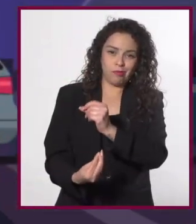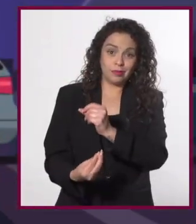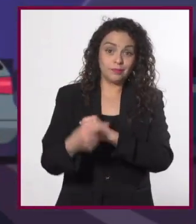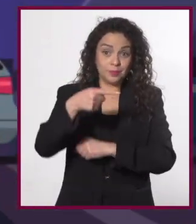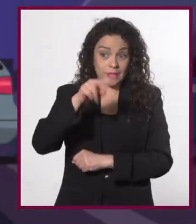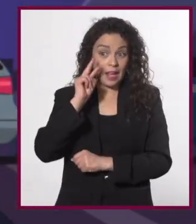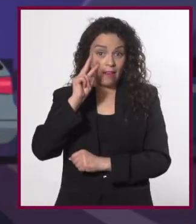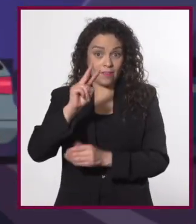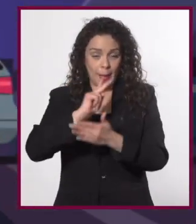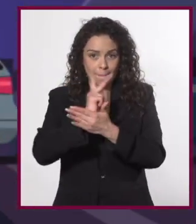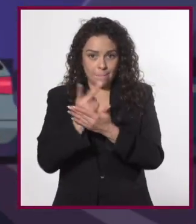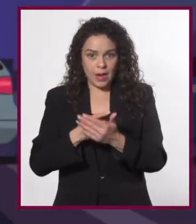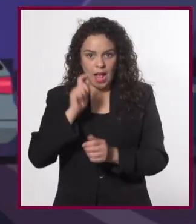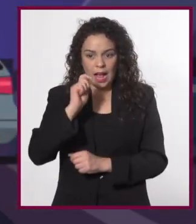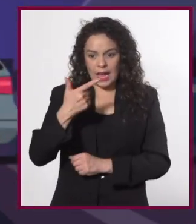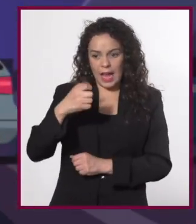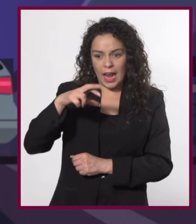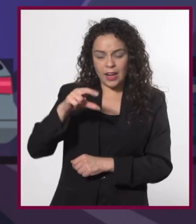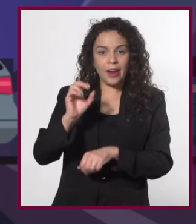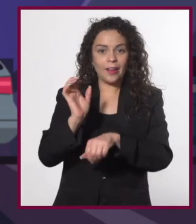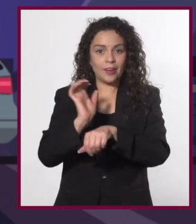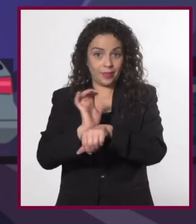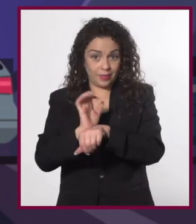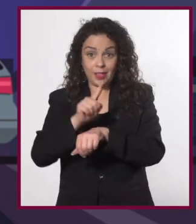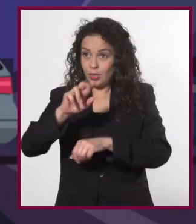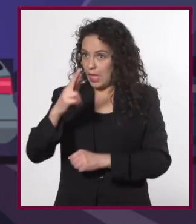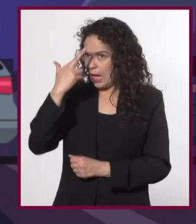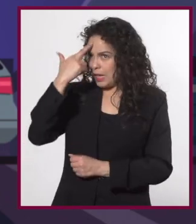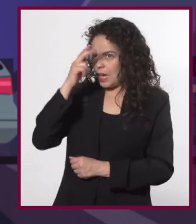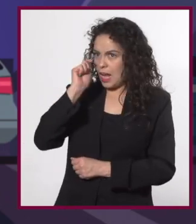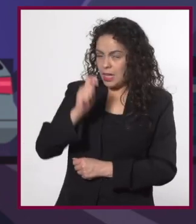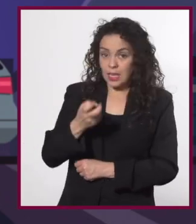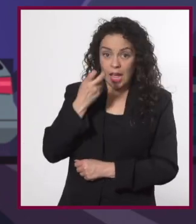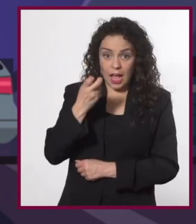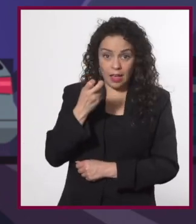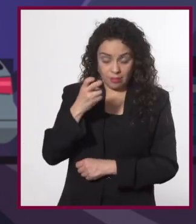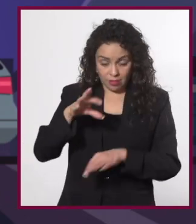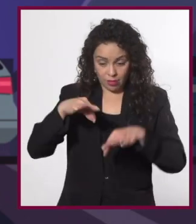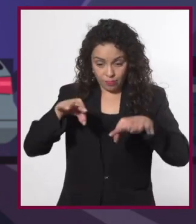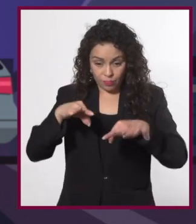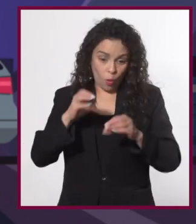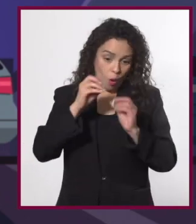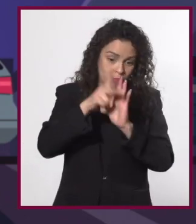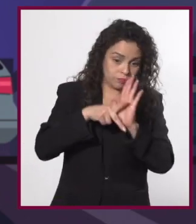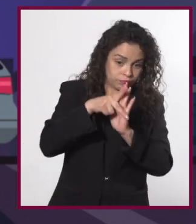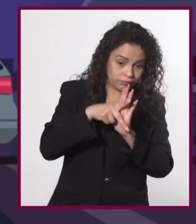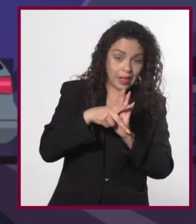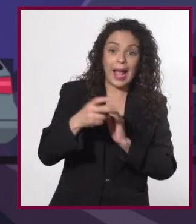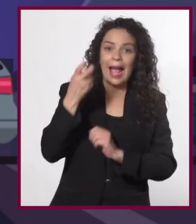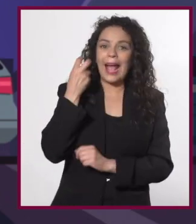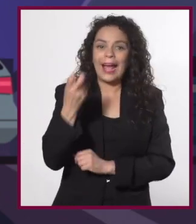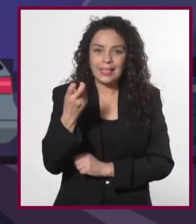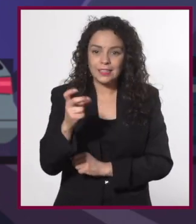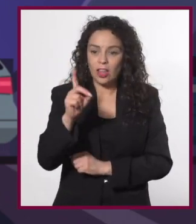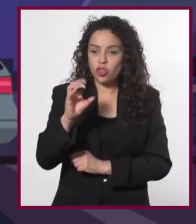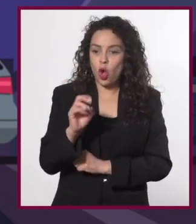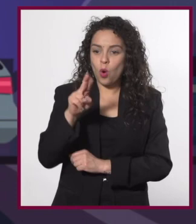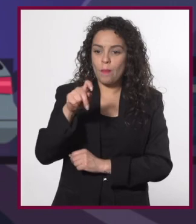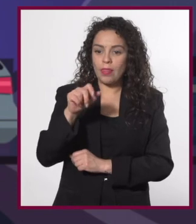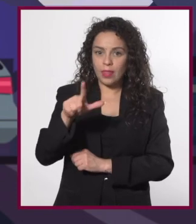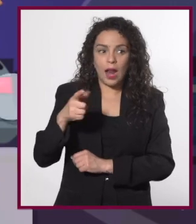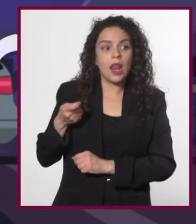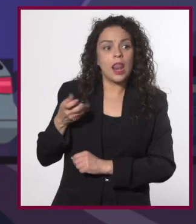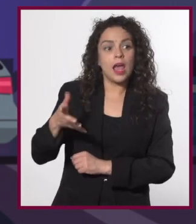Si vieron nuestro programa de géneros cinematográficos, recordarán que el documental es uno de ellos. De hecho, se le llama